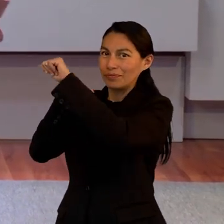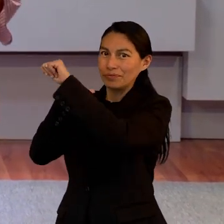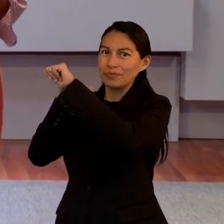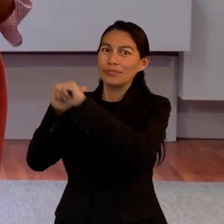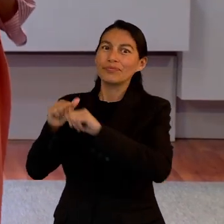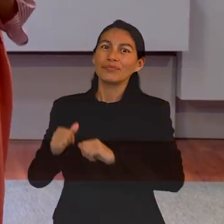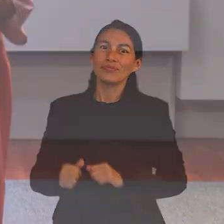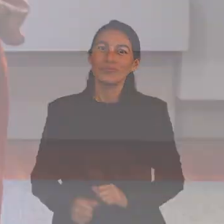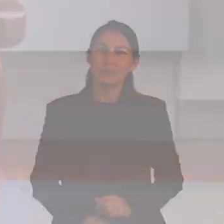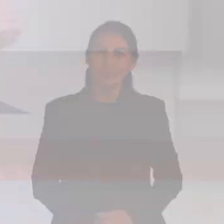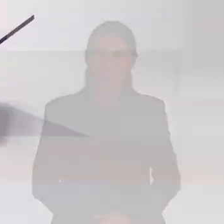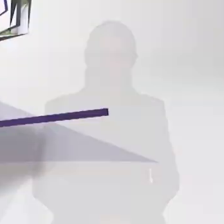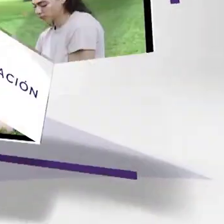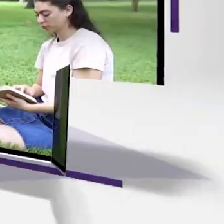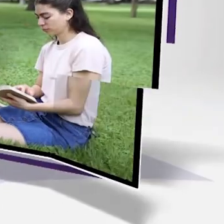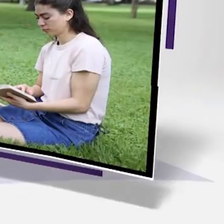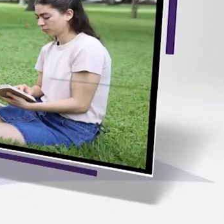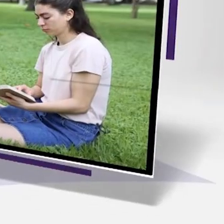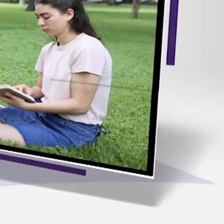ante dios